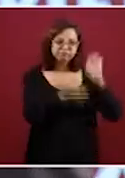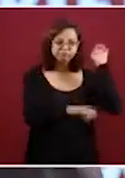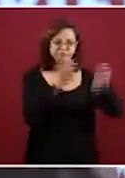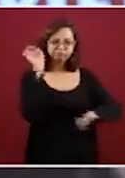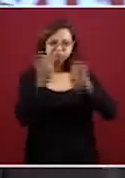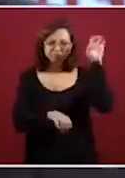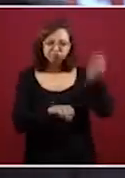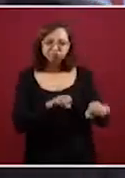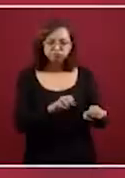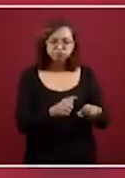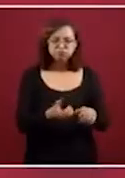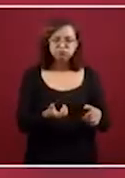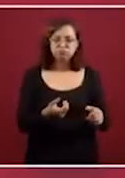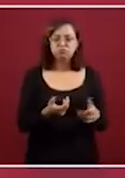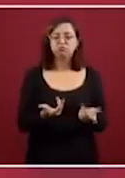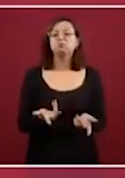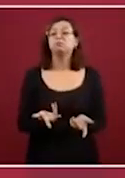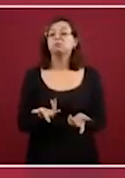de que